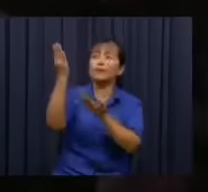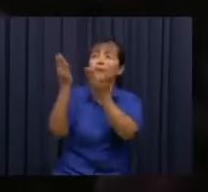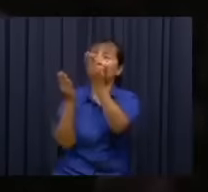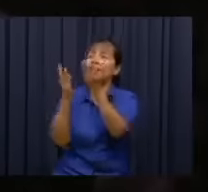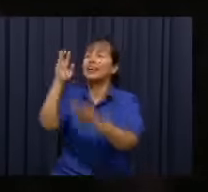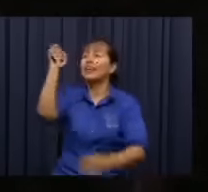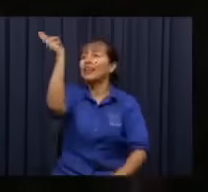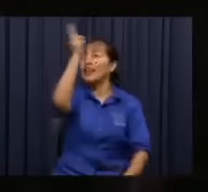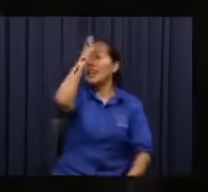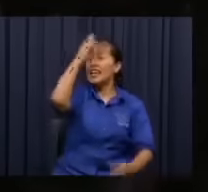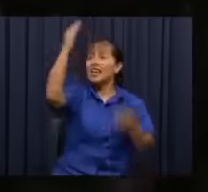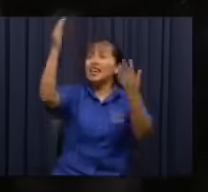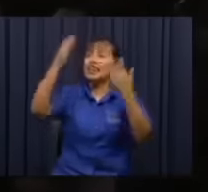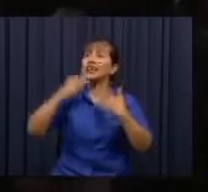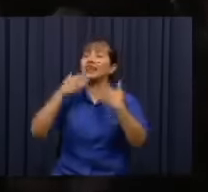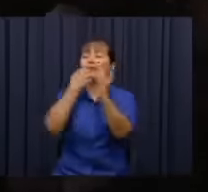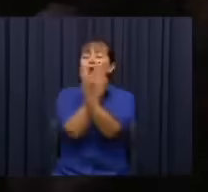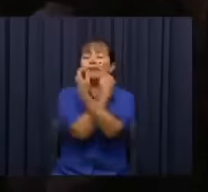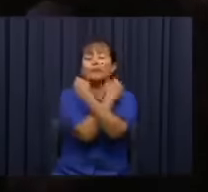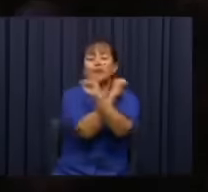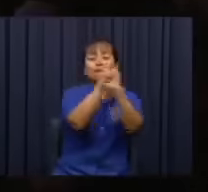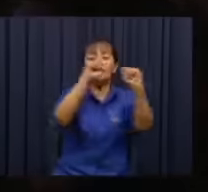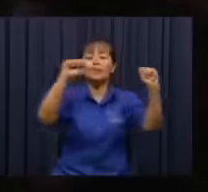para servir al Rey.